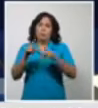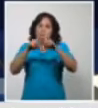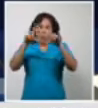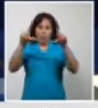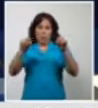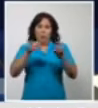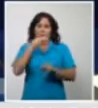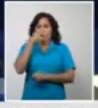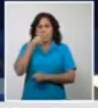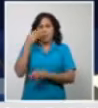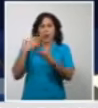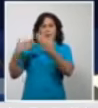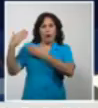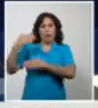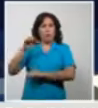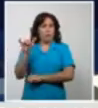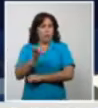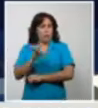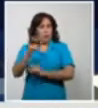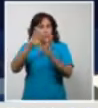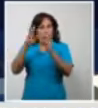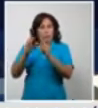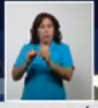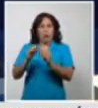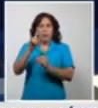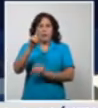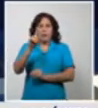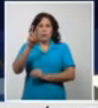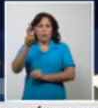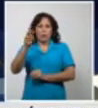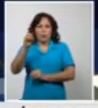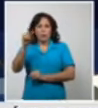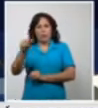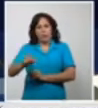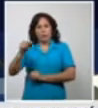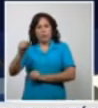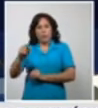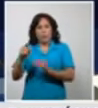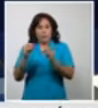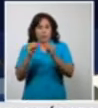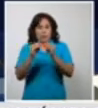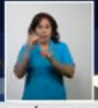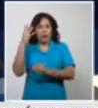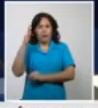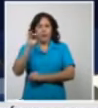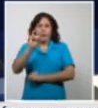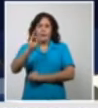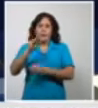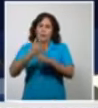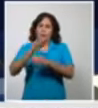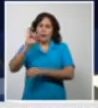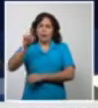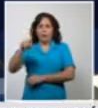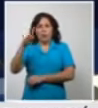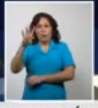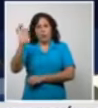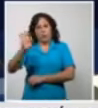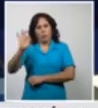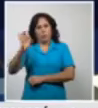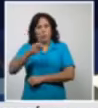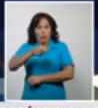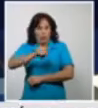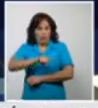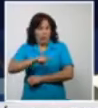otras veces, se acumulan 130 personas, un 7,4%. En el día de ayer ninguno